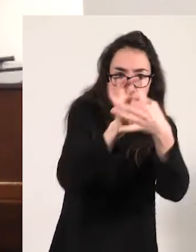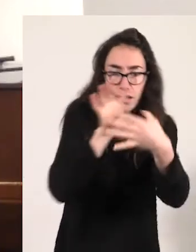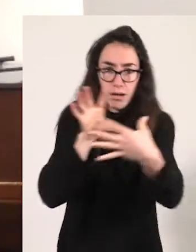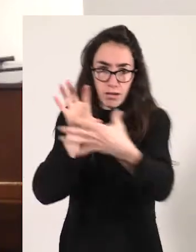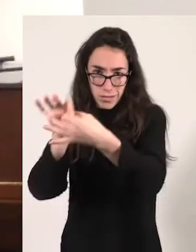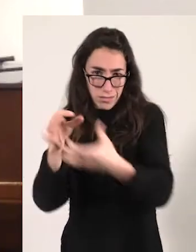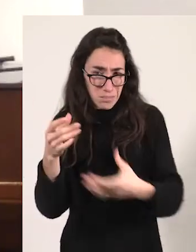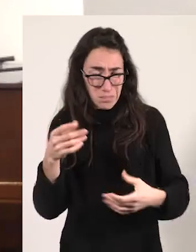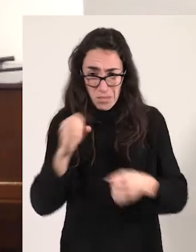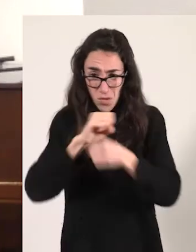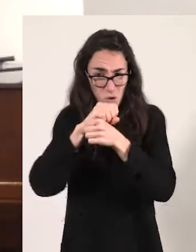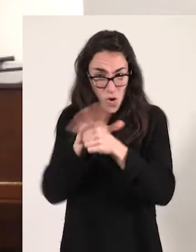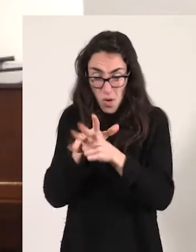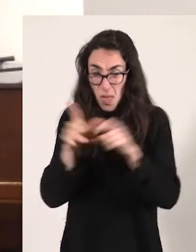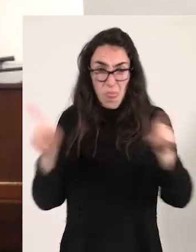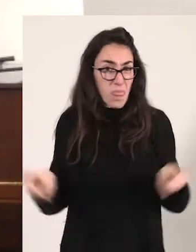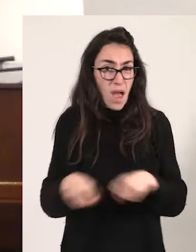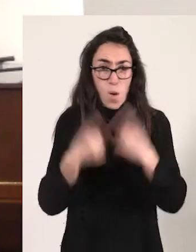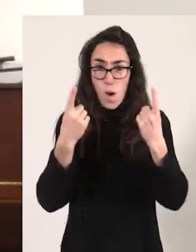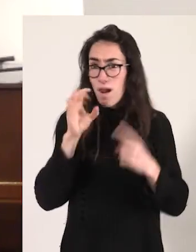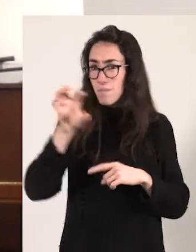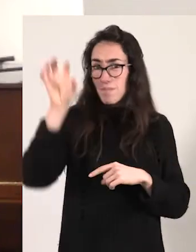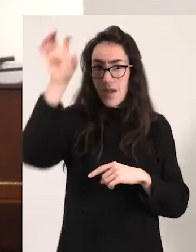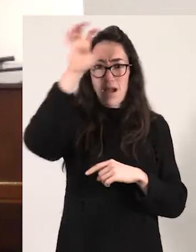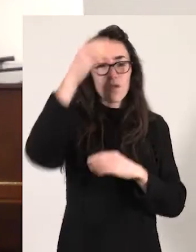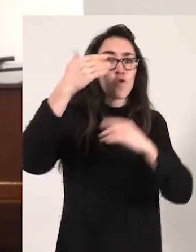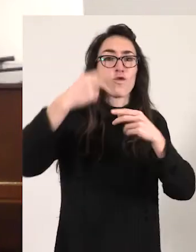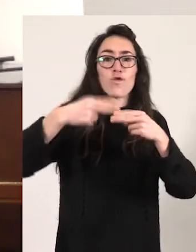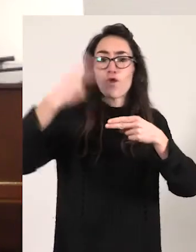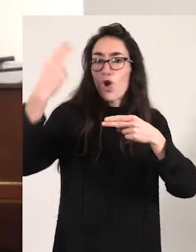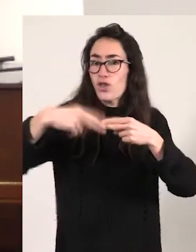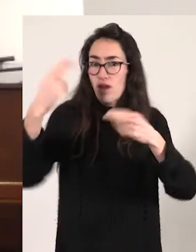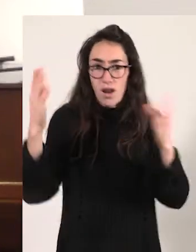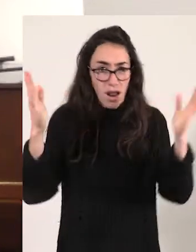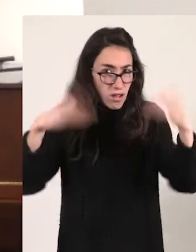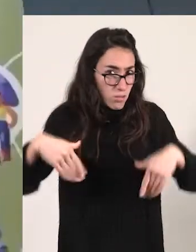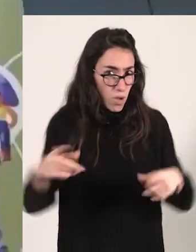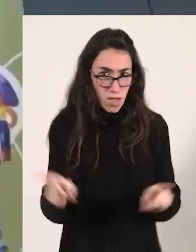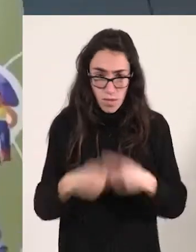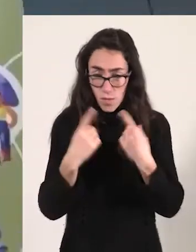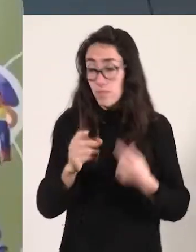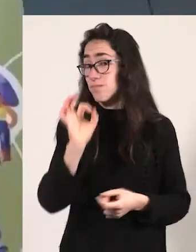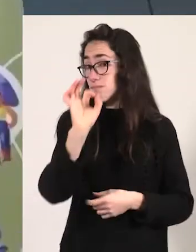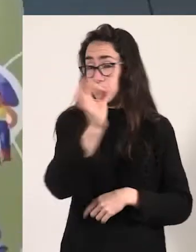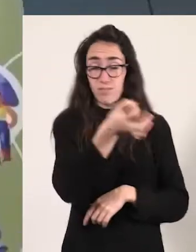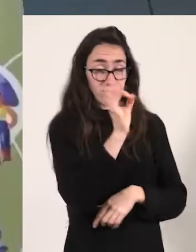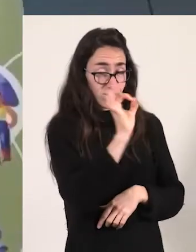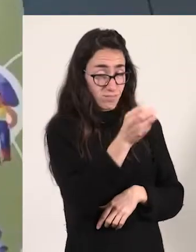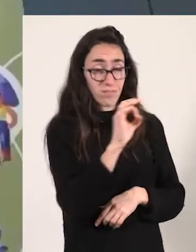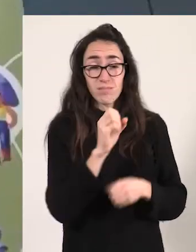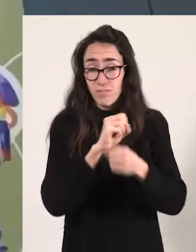a un virus que ya ha demostrado que le traen al pairo las fronteras, ¿no? Es que no conoce de fronteras.